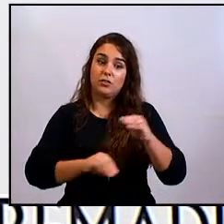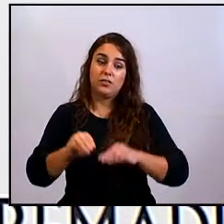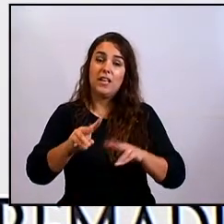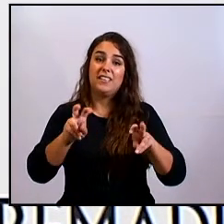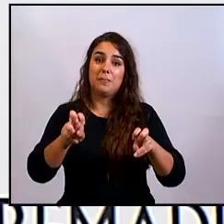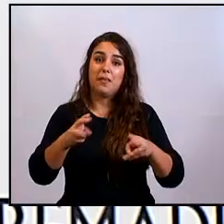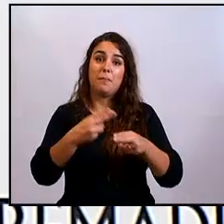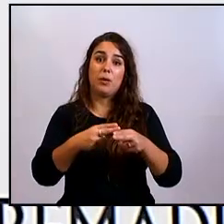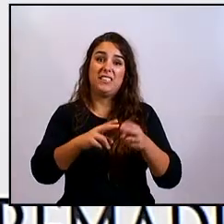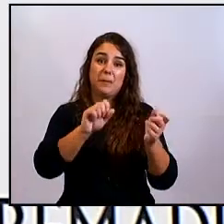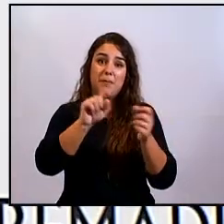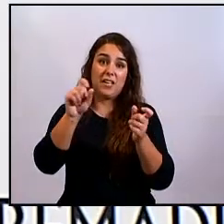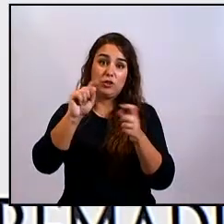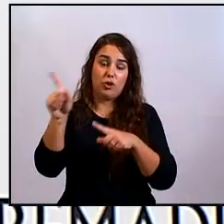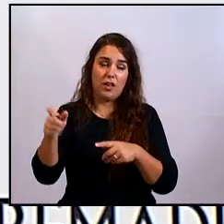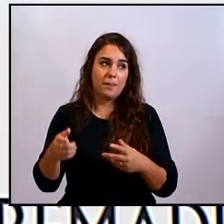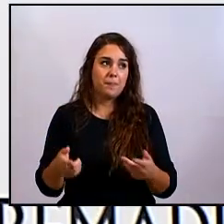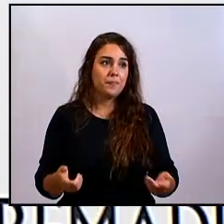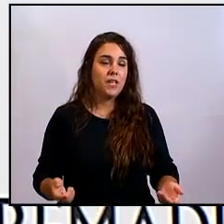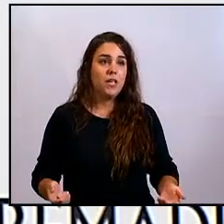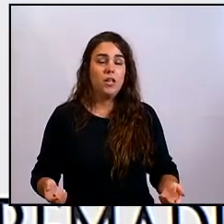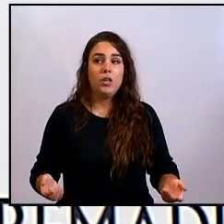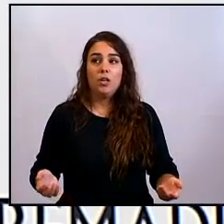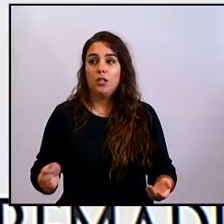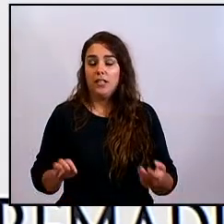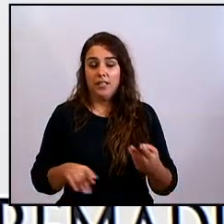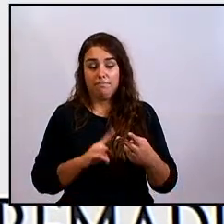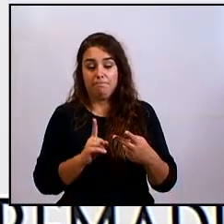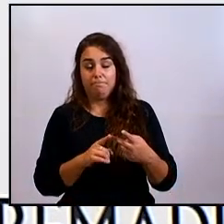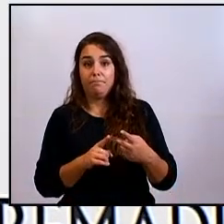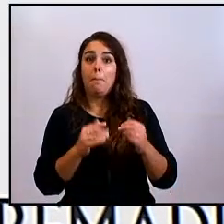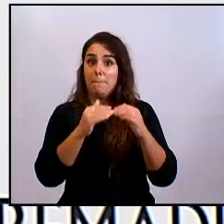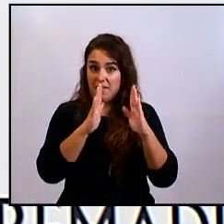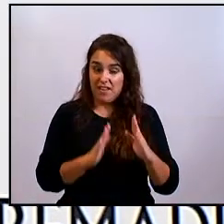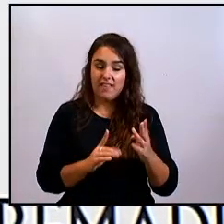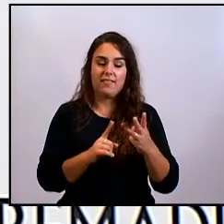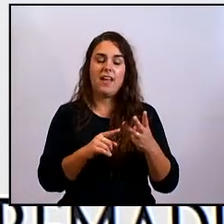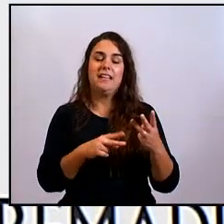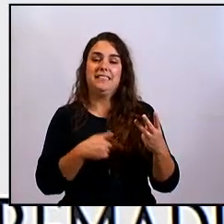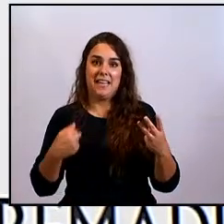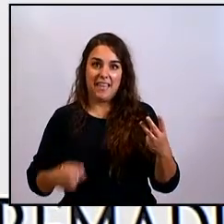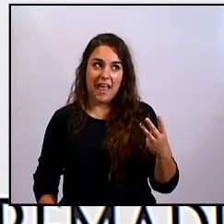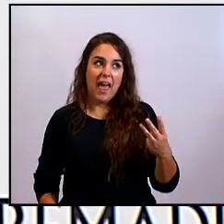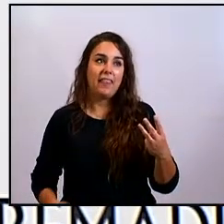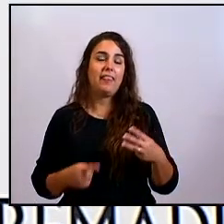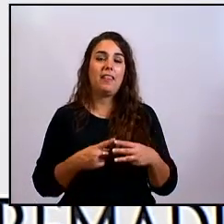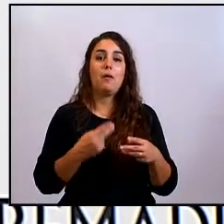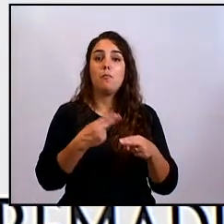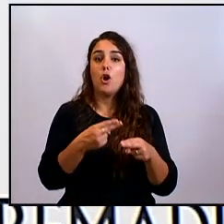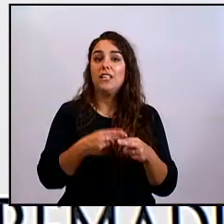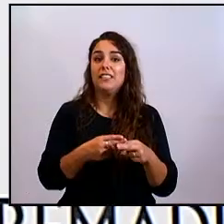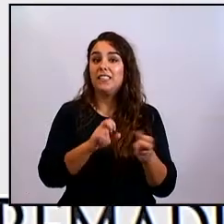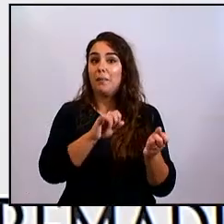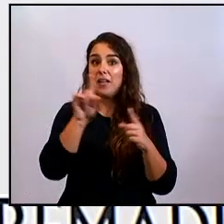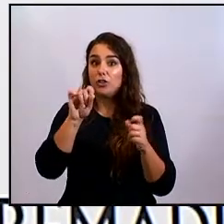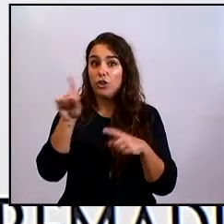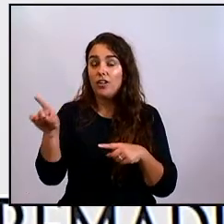migratoria y en vivienda, sanidad, política